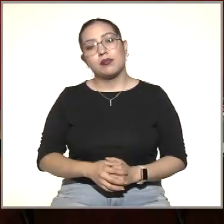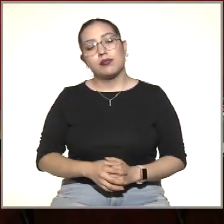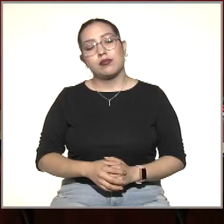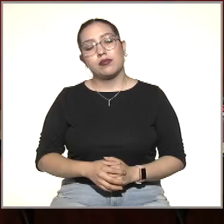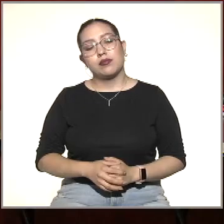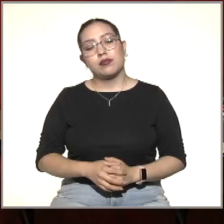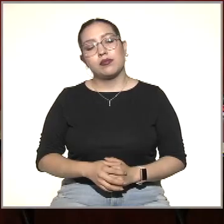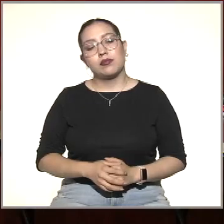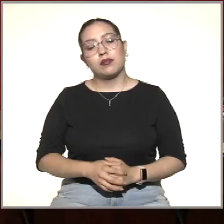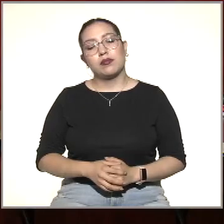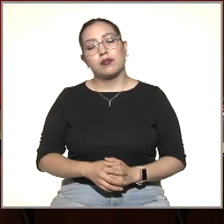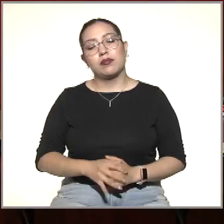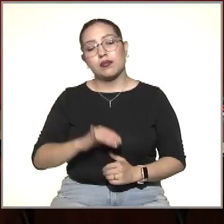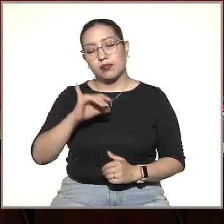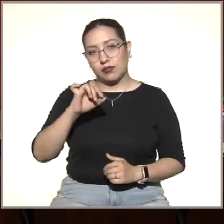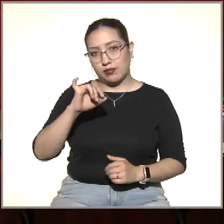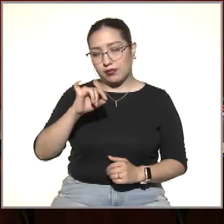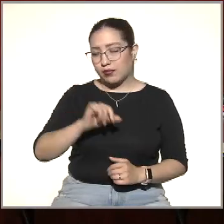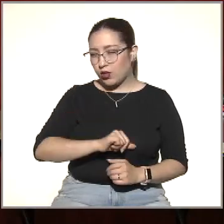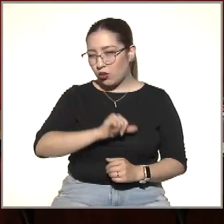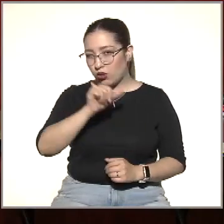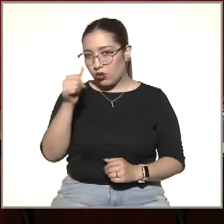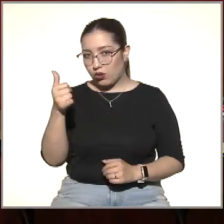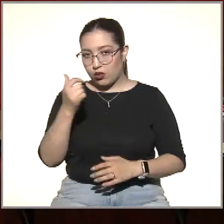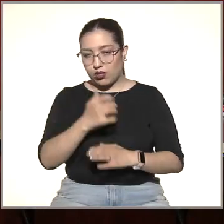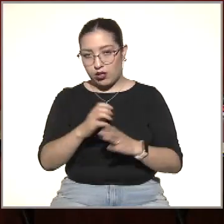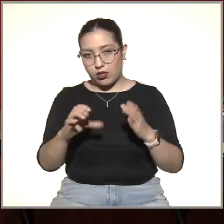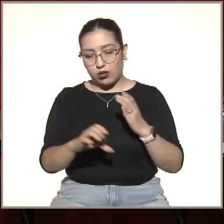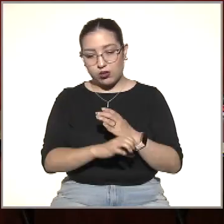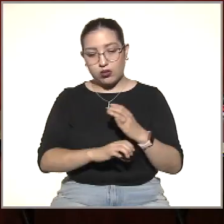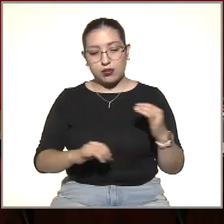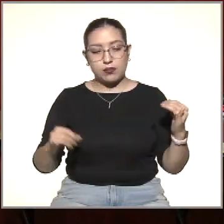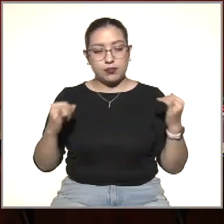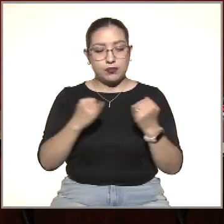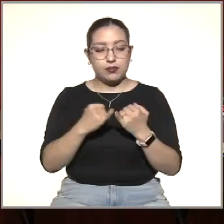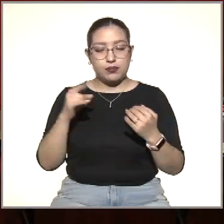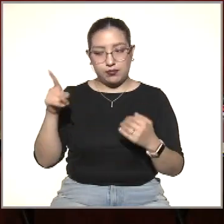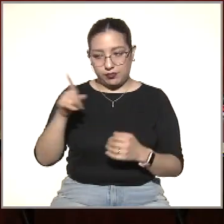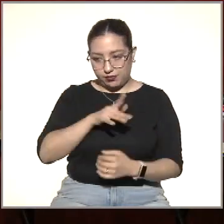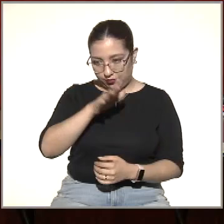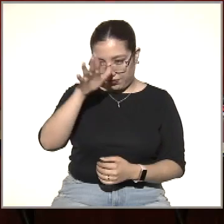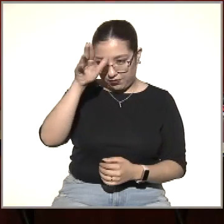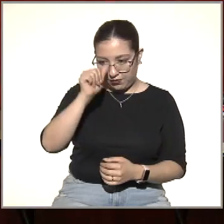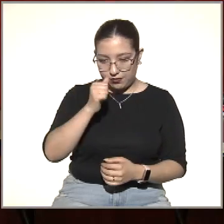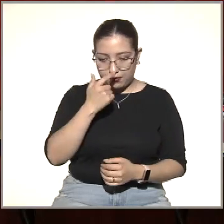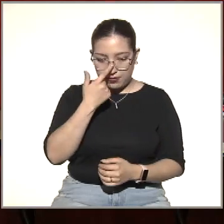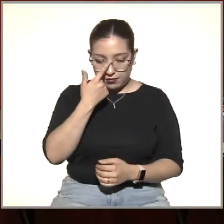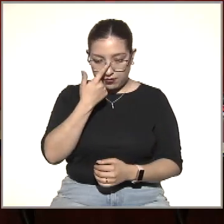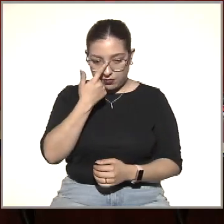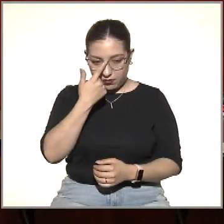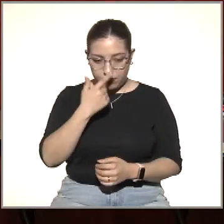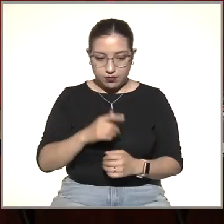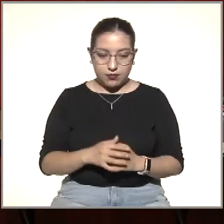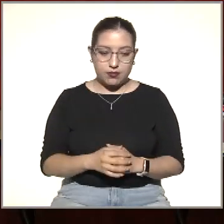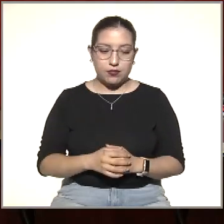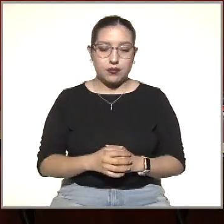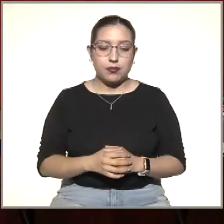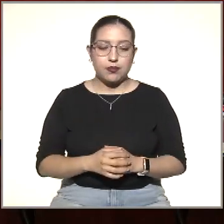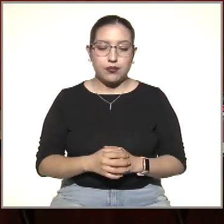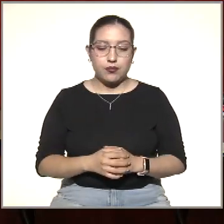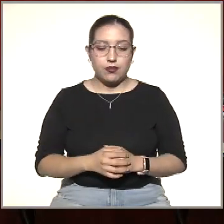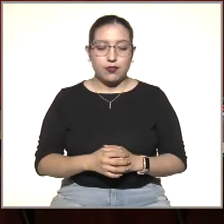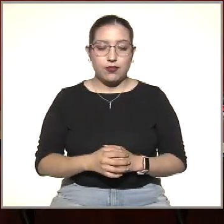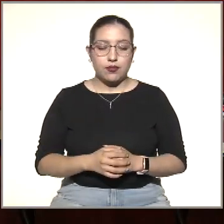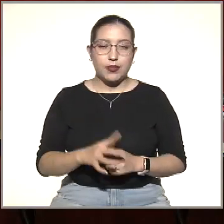otro que estabas diciendo, con lo cual estoy muy de acuerdo, es que sí, hay que ver el lado